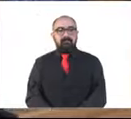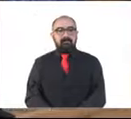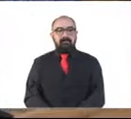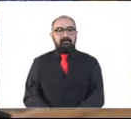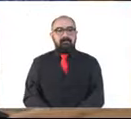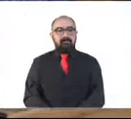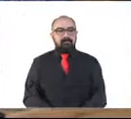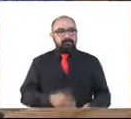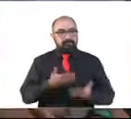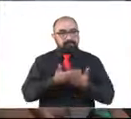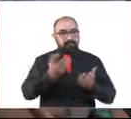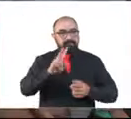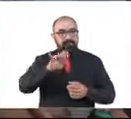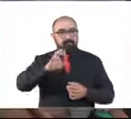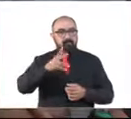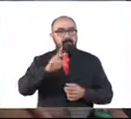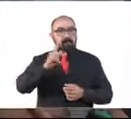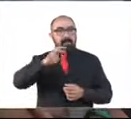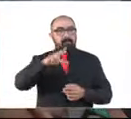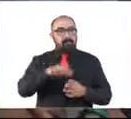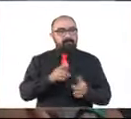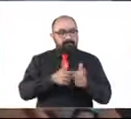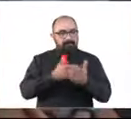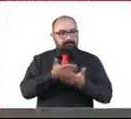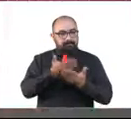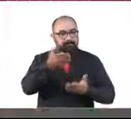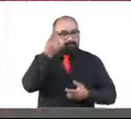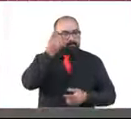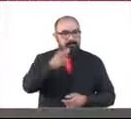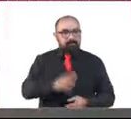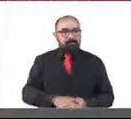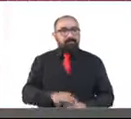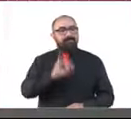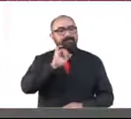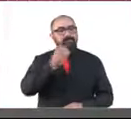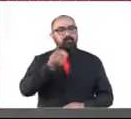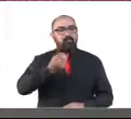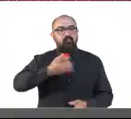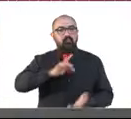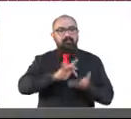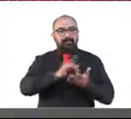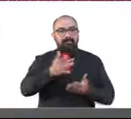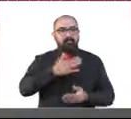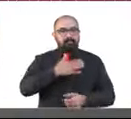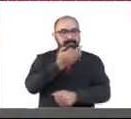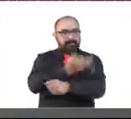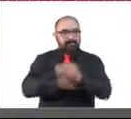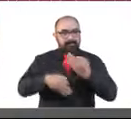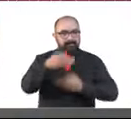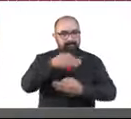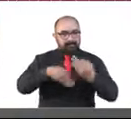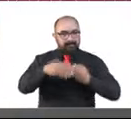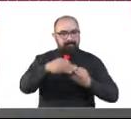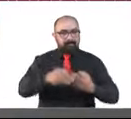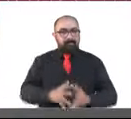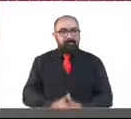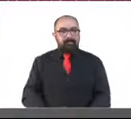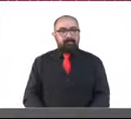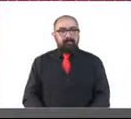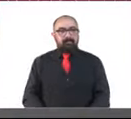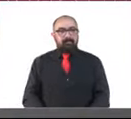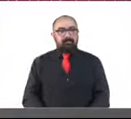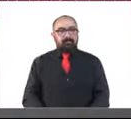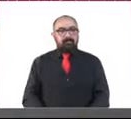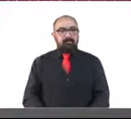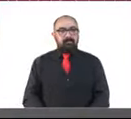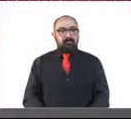Adelante, doctor Víctor Hugo Páramo, por favor. Sí, muy buenas tardes a todas y todos. Se acerca su micrófono, por favor. Se acerca su micrófono. Sí.